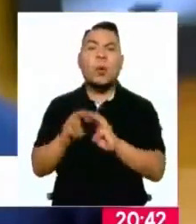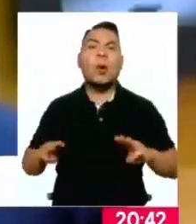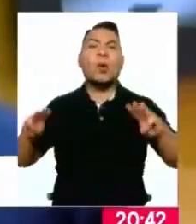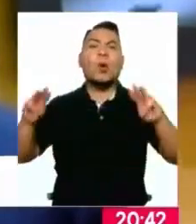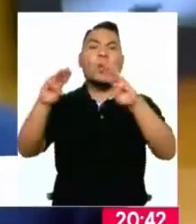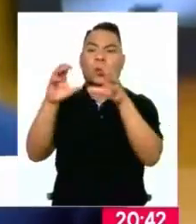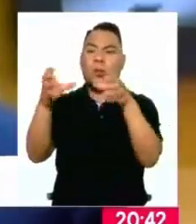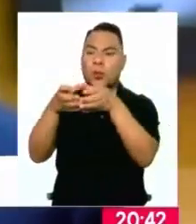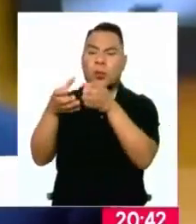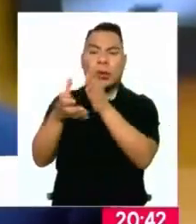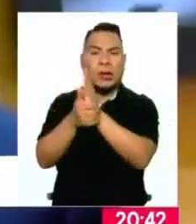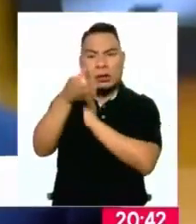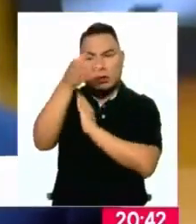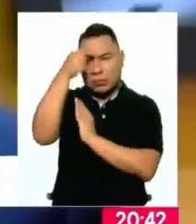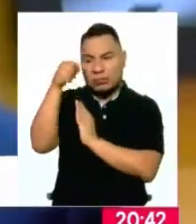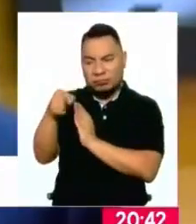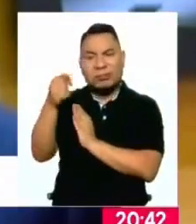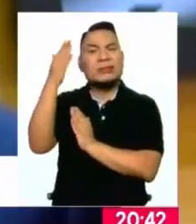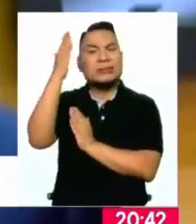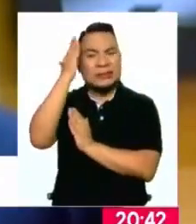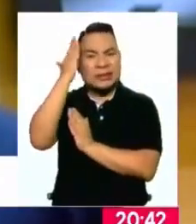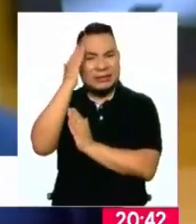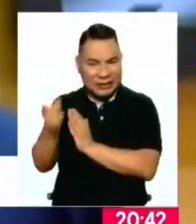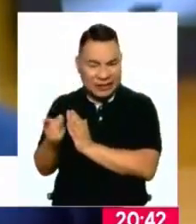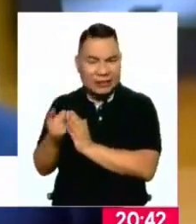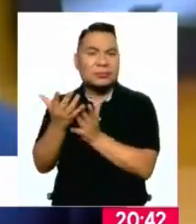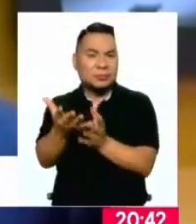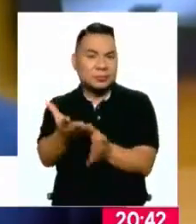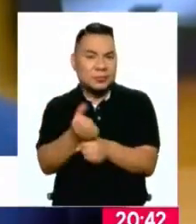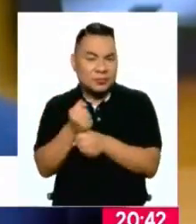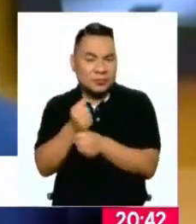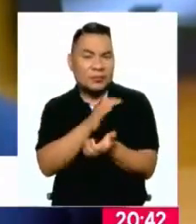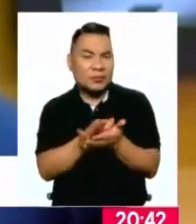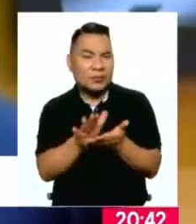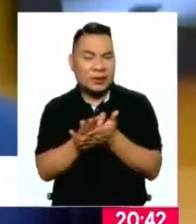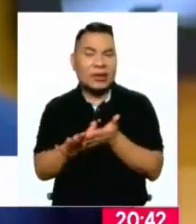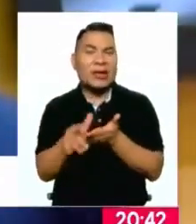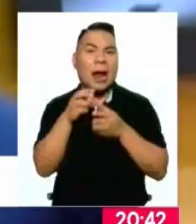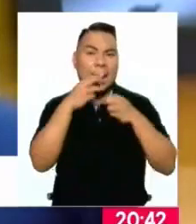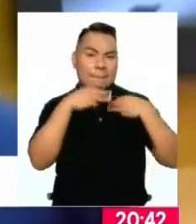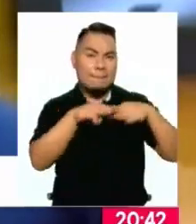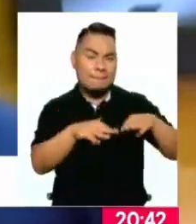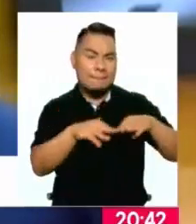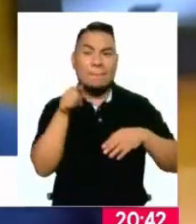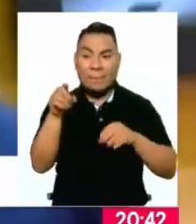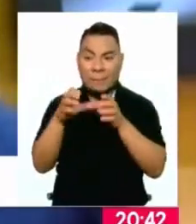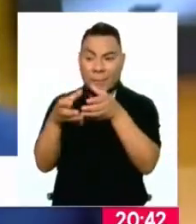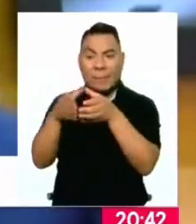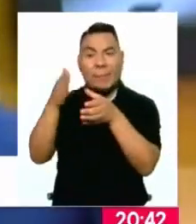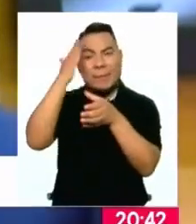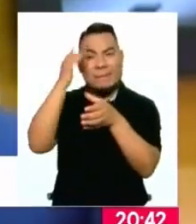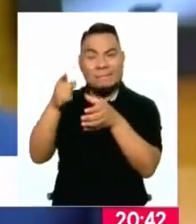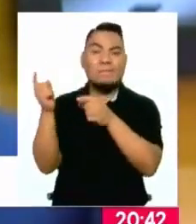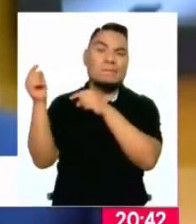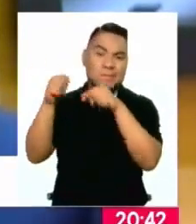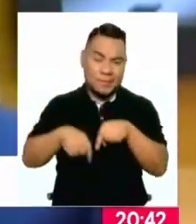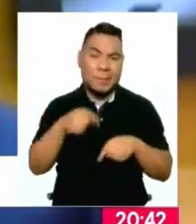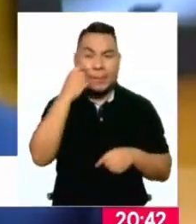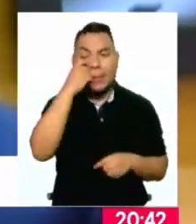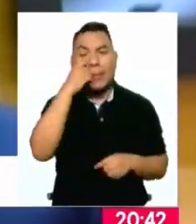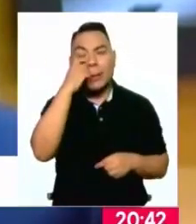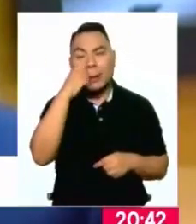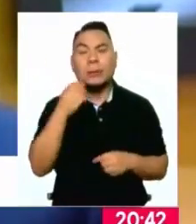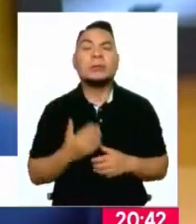Unidas, especializados en todos estos temas de recuperación y limpieza de la Organización Internacional de